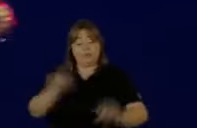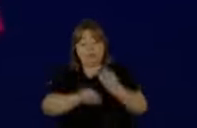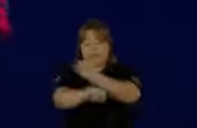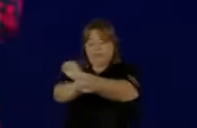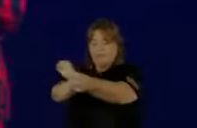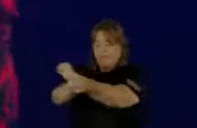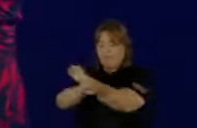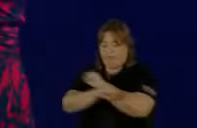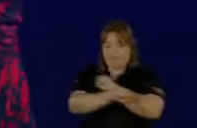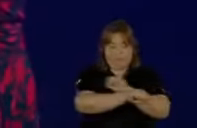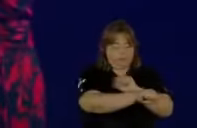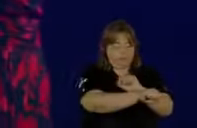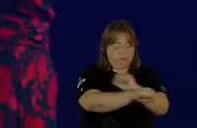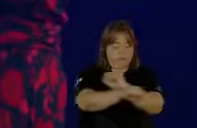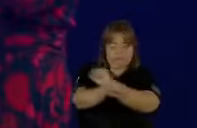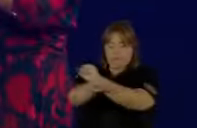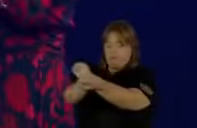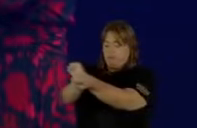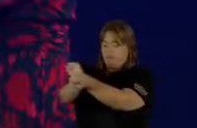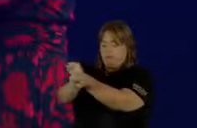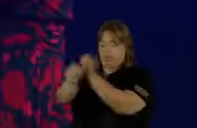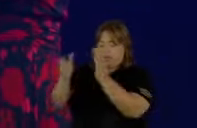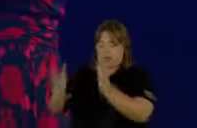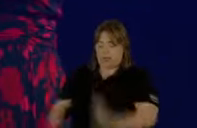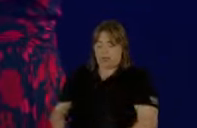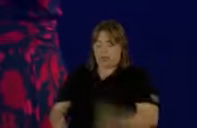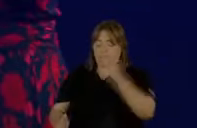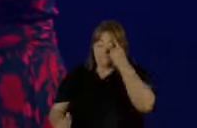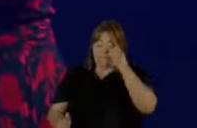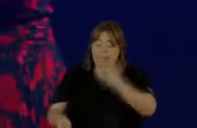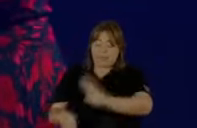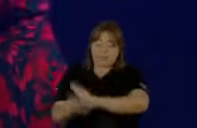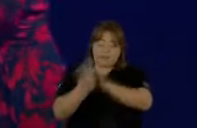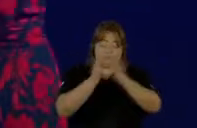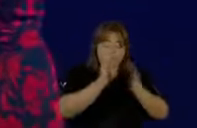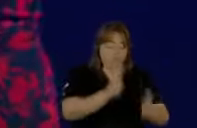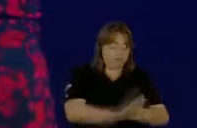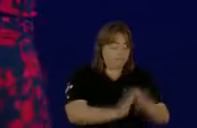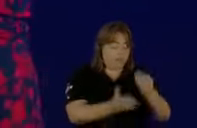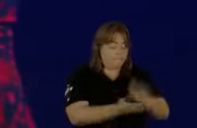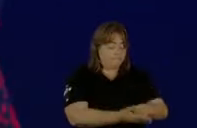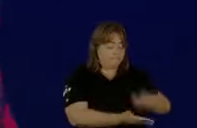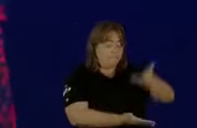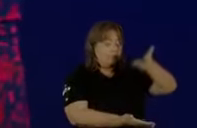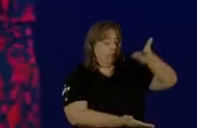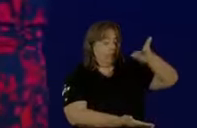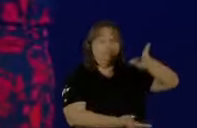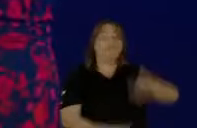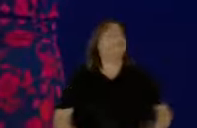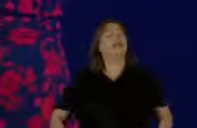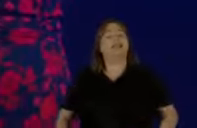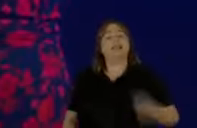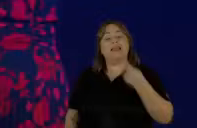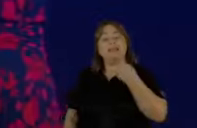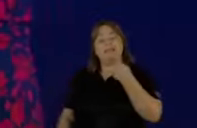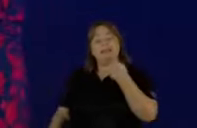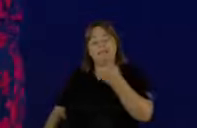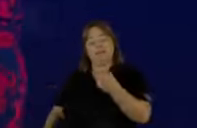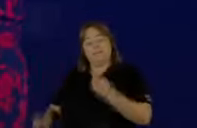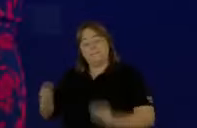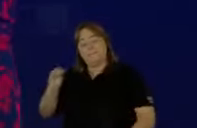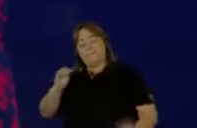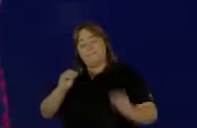cautivos del cautiverio para prosperarlos. Pero sigue diciendo, mas